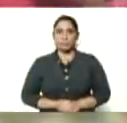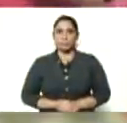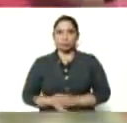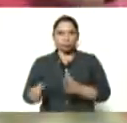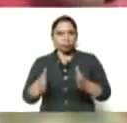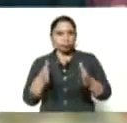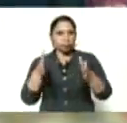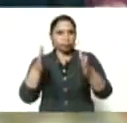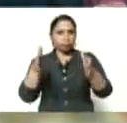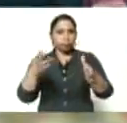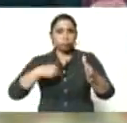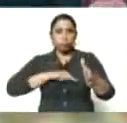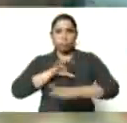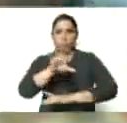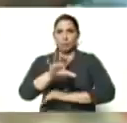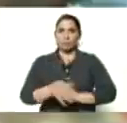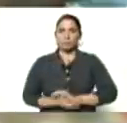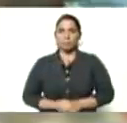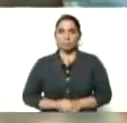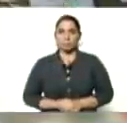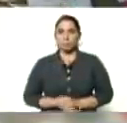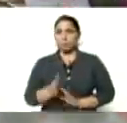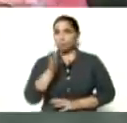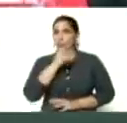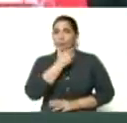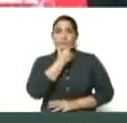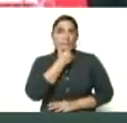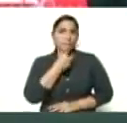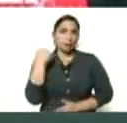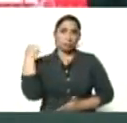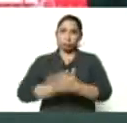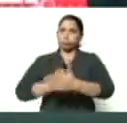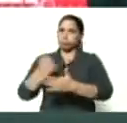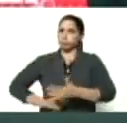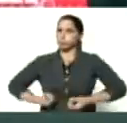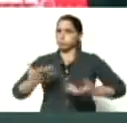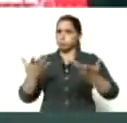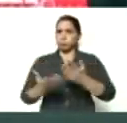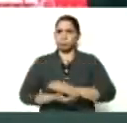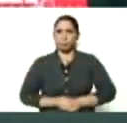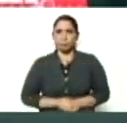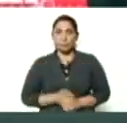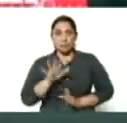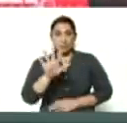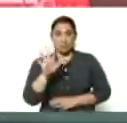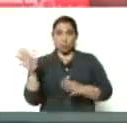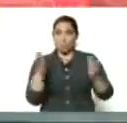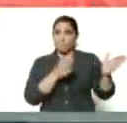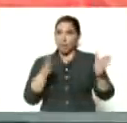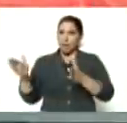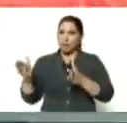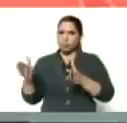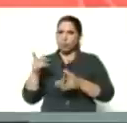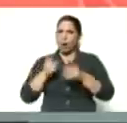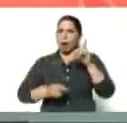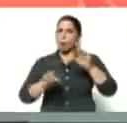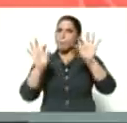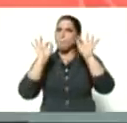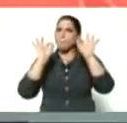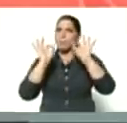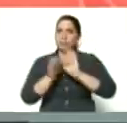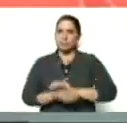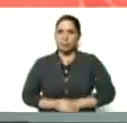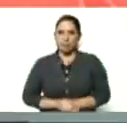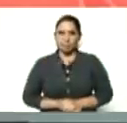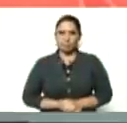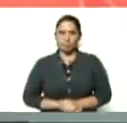país, nada fáciles las batallas que damos, pero el 5 de marzo es algo muy especial, sin